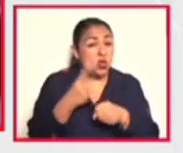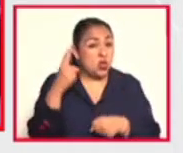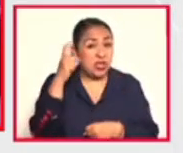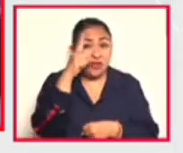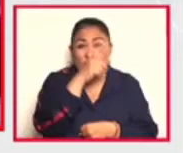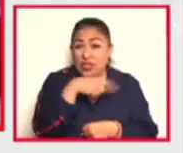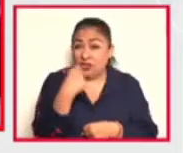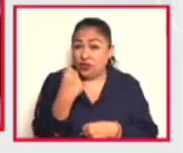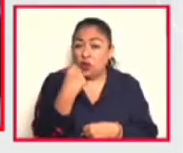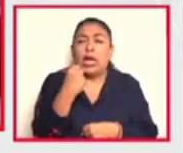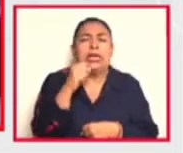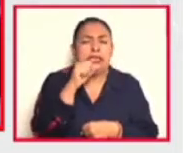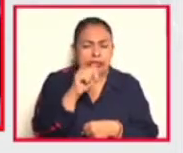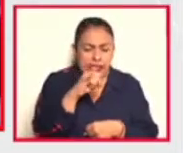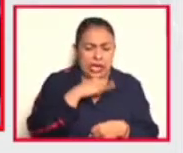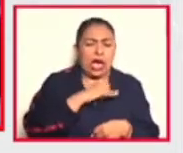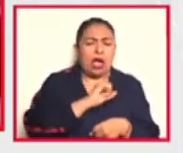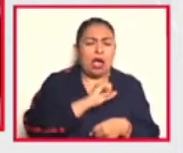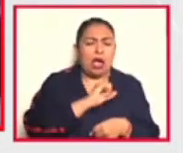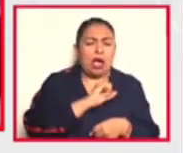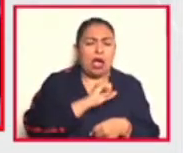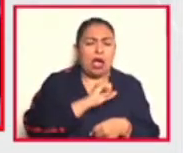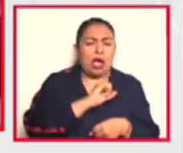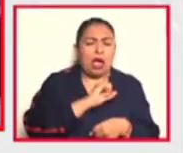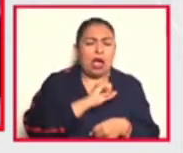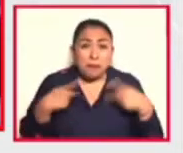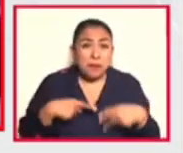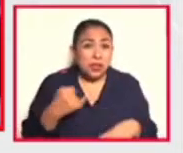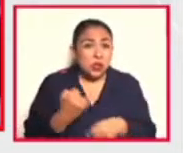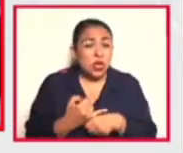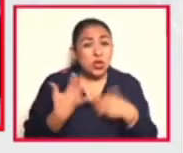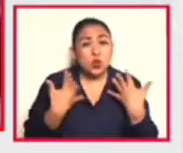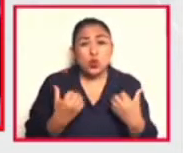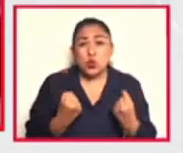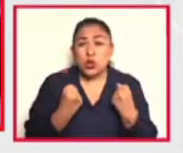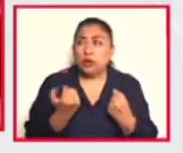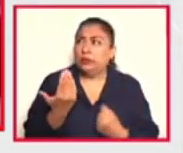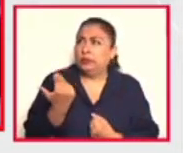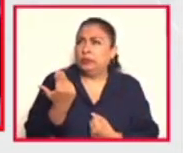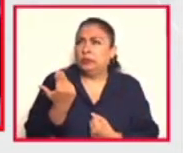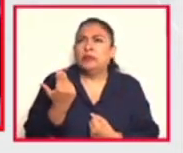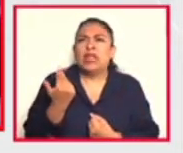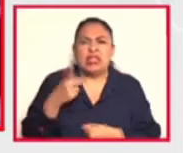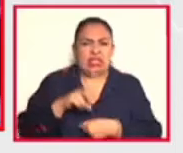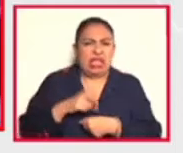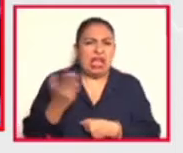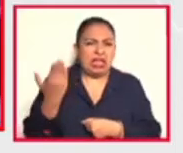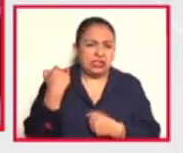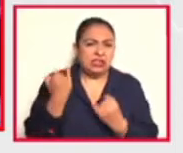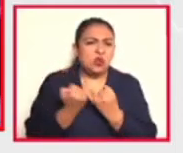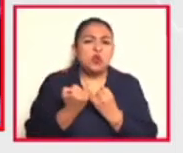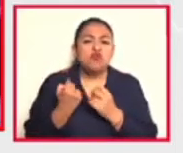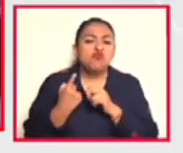de la pandemia, se han ido personajes fundamentales. Hace unos días, todavía ni siquiera se ha cumplido el mes, lamentábamos